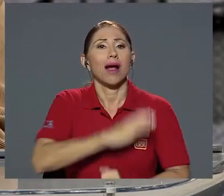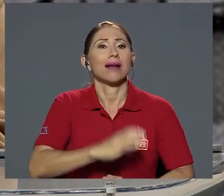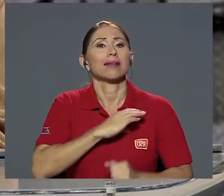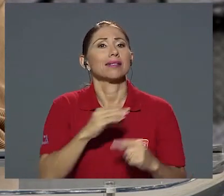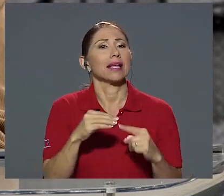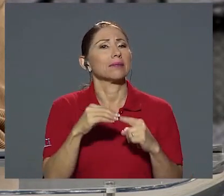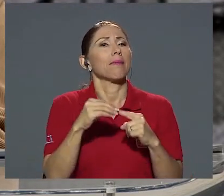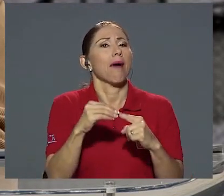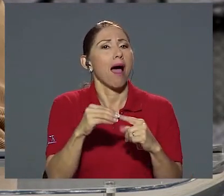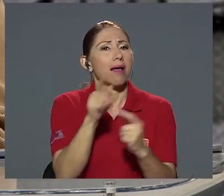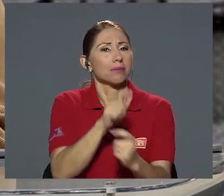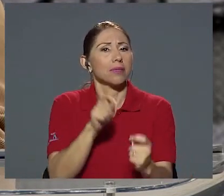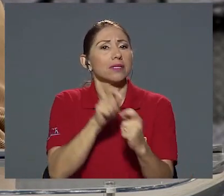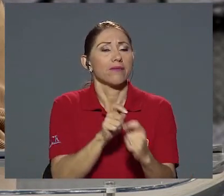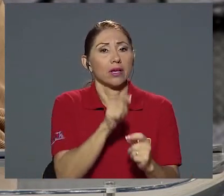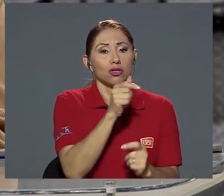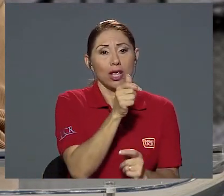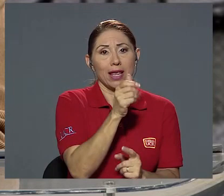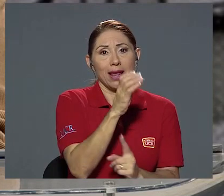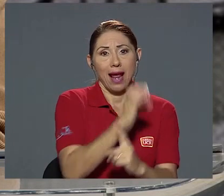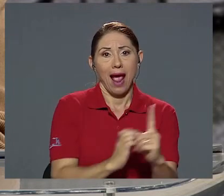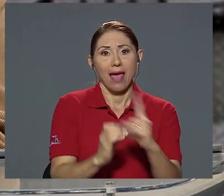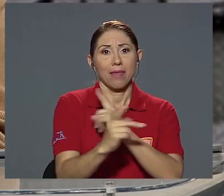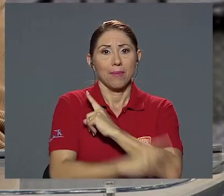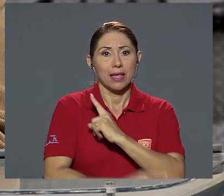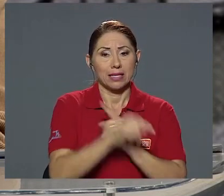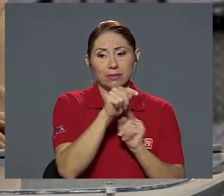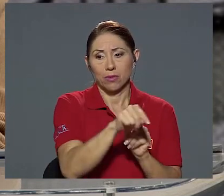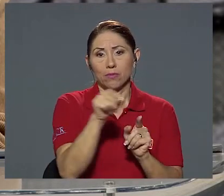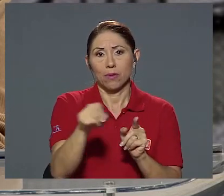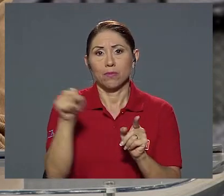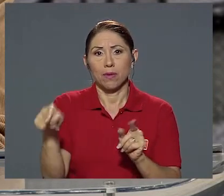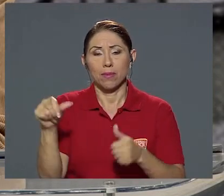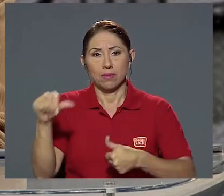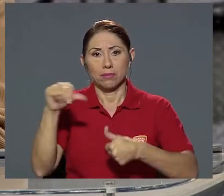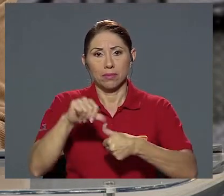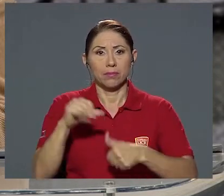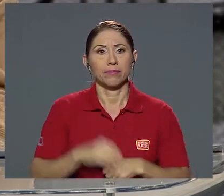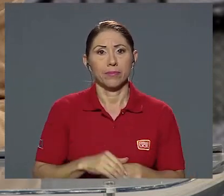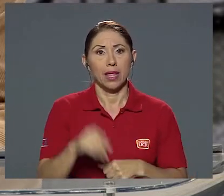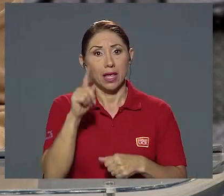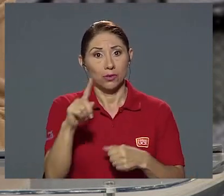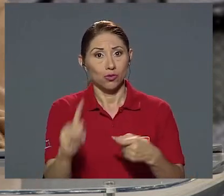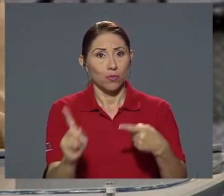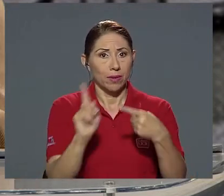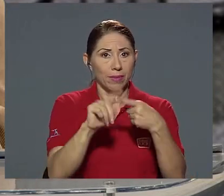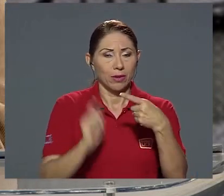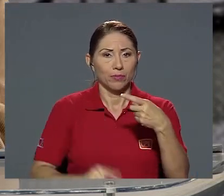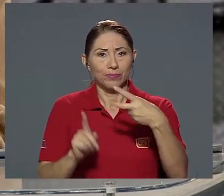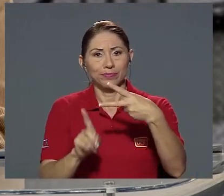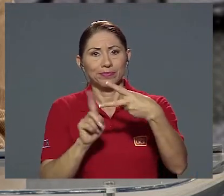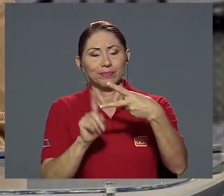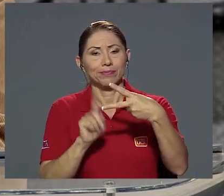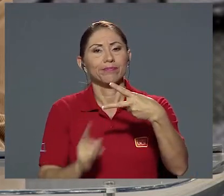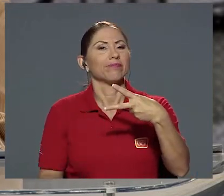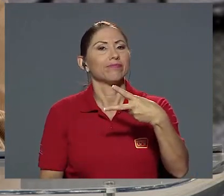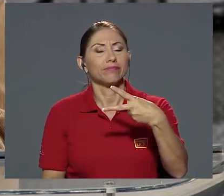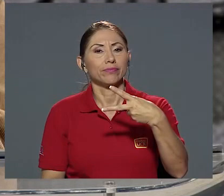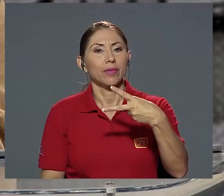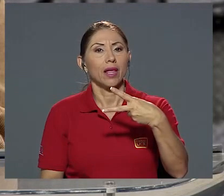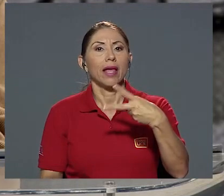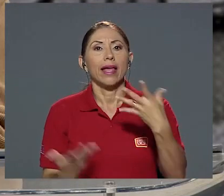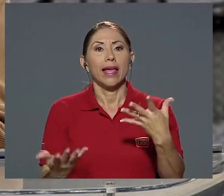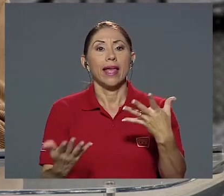particulares en cada uno de los países que conforman la región. Eso es un primer elemento. Y el segundo